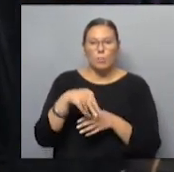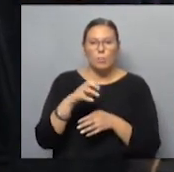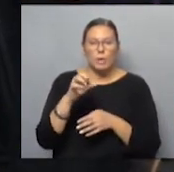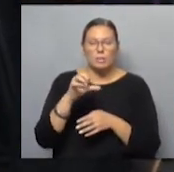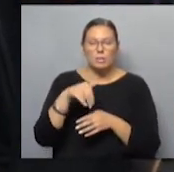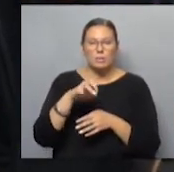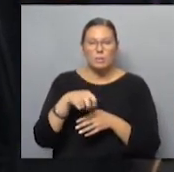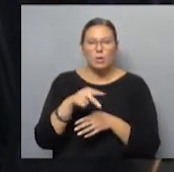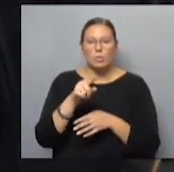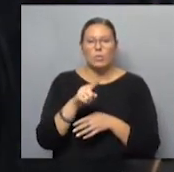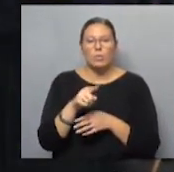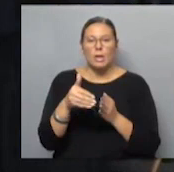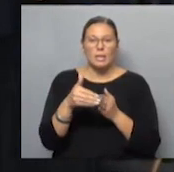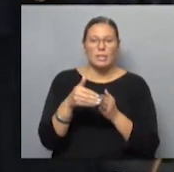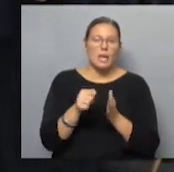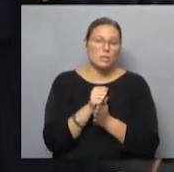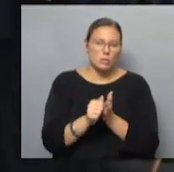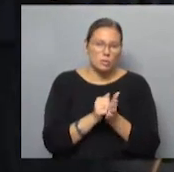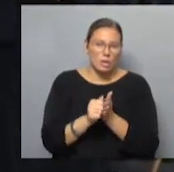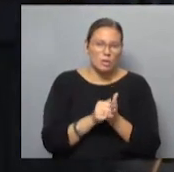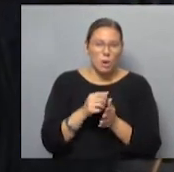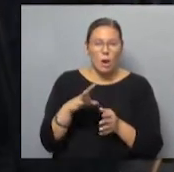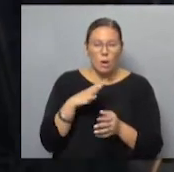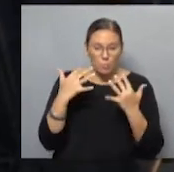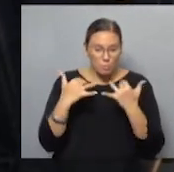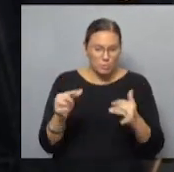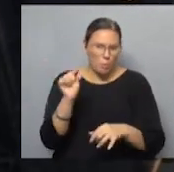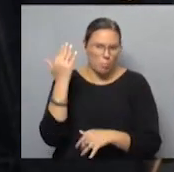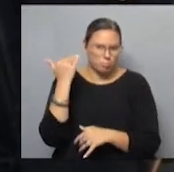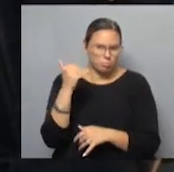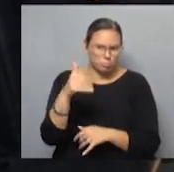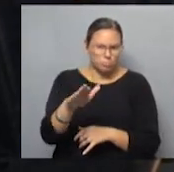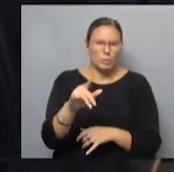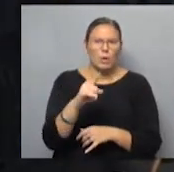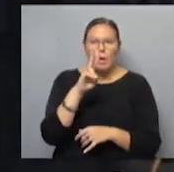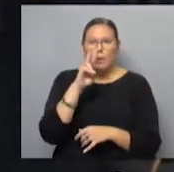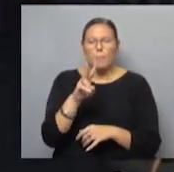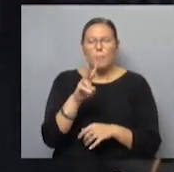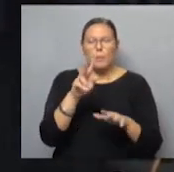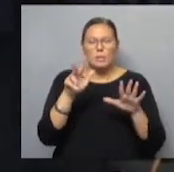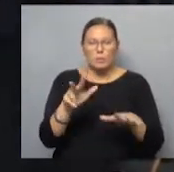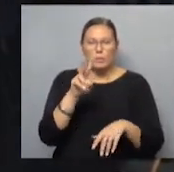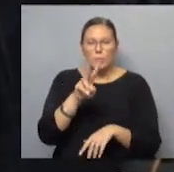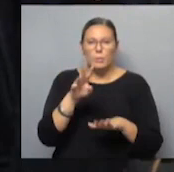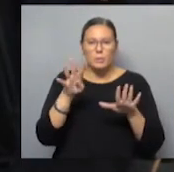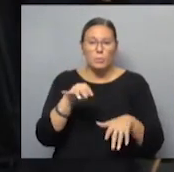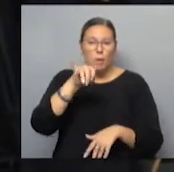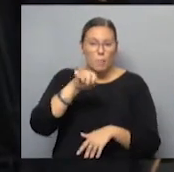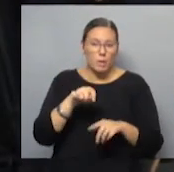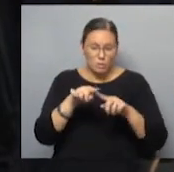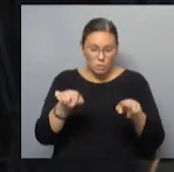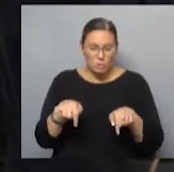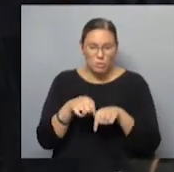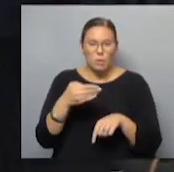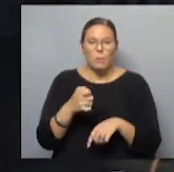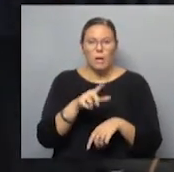Soriano, porque va a haber un espectáculo de flamenco dentro de muy poquito, el 28 y 29 de mayo, en la sala